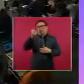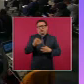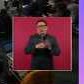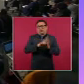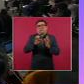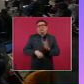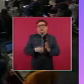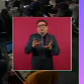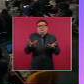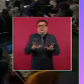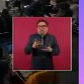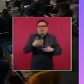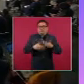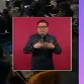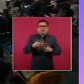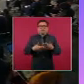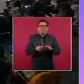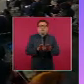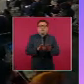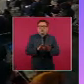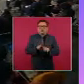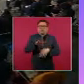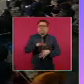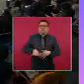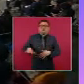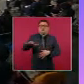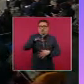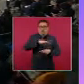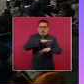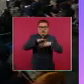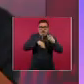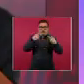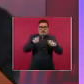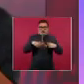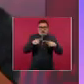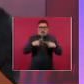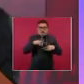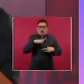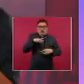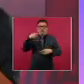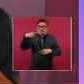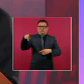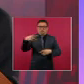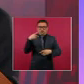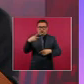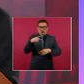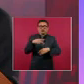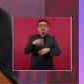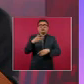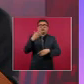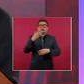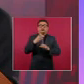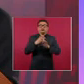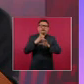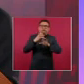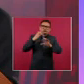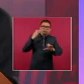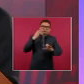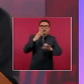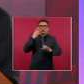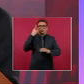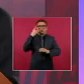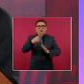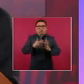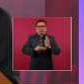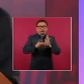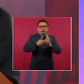ha significado para los que tienen camiones de volteo, la construcción del Tren